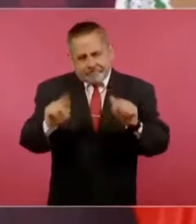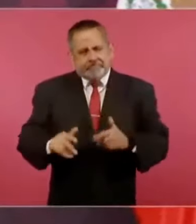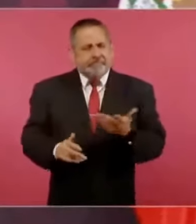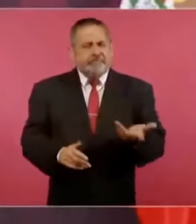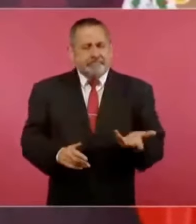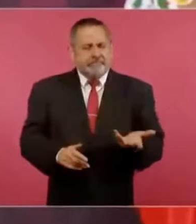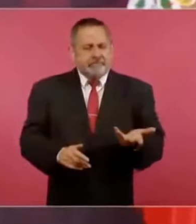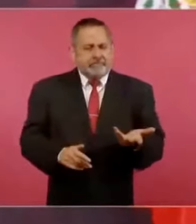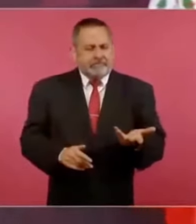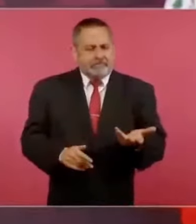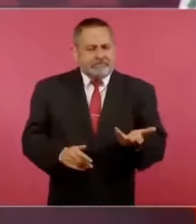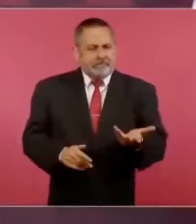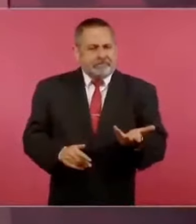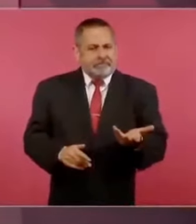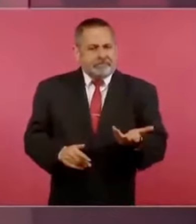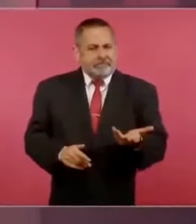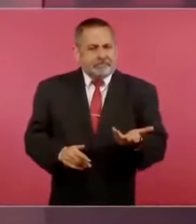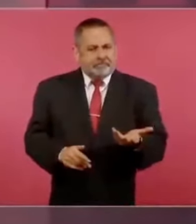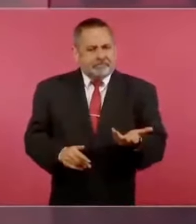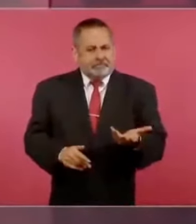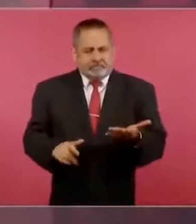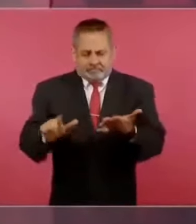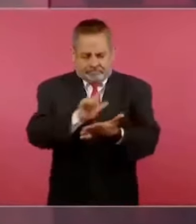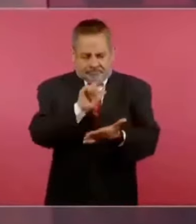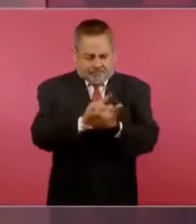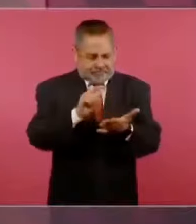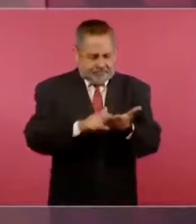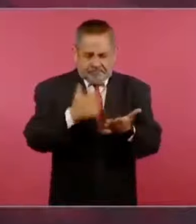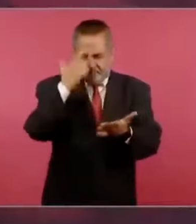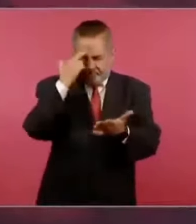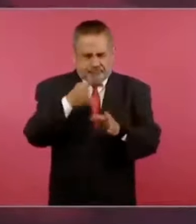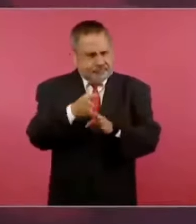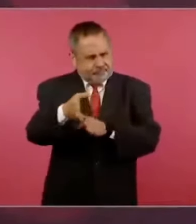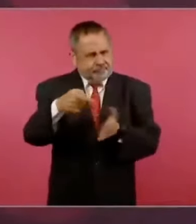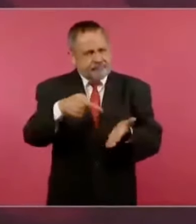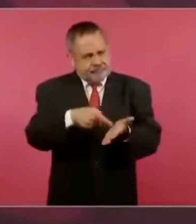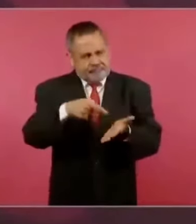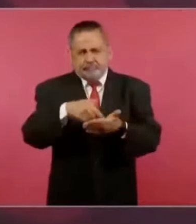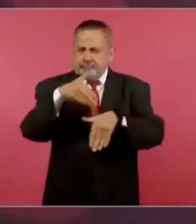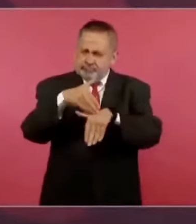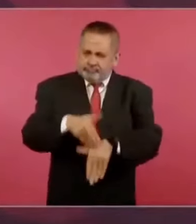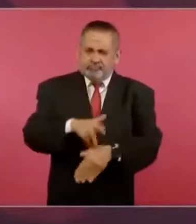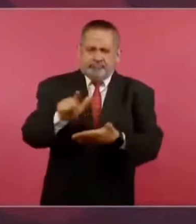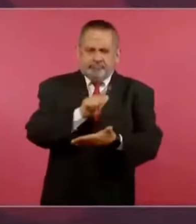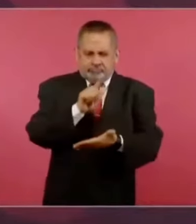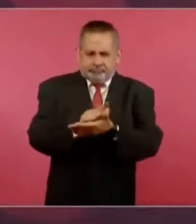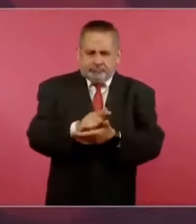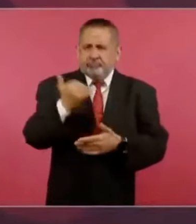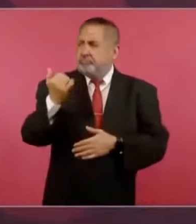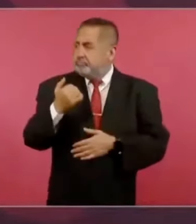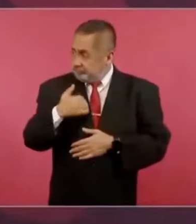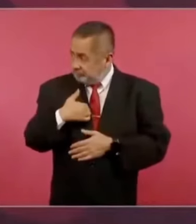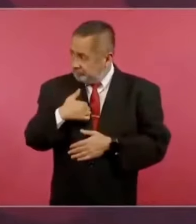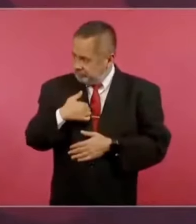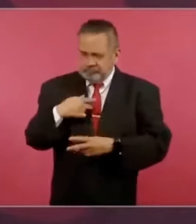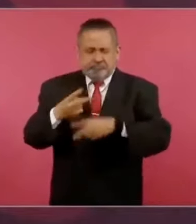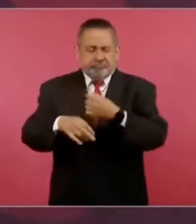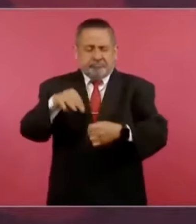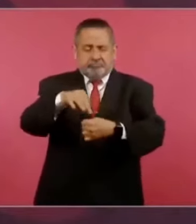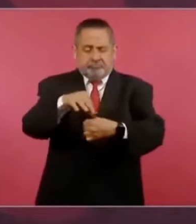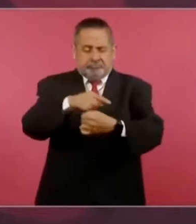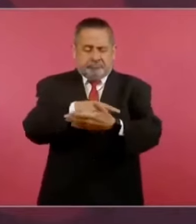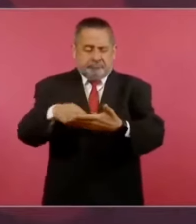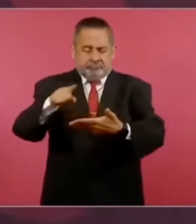por los cauces legales y por la vía electoral.